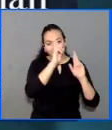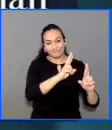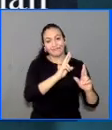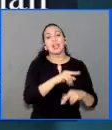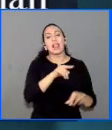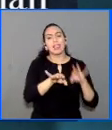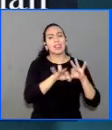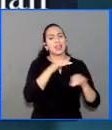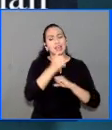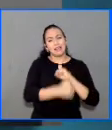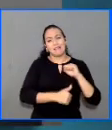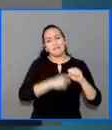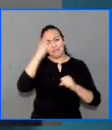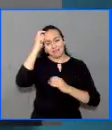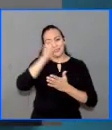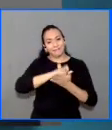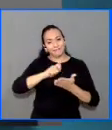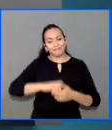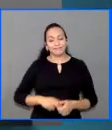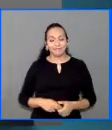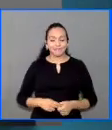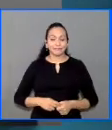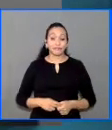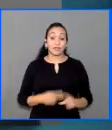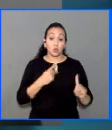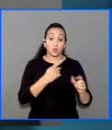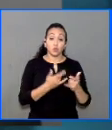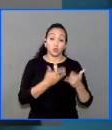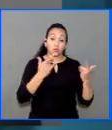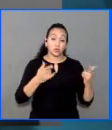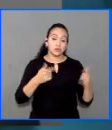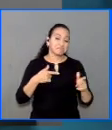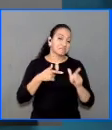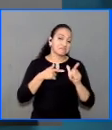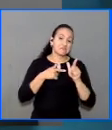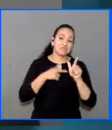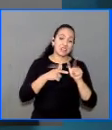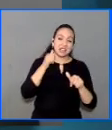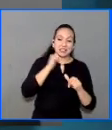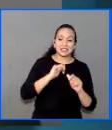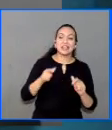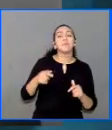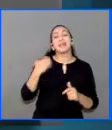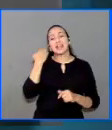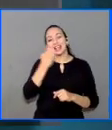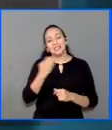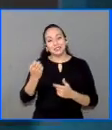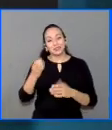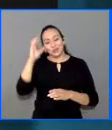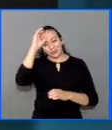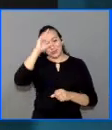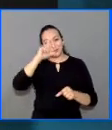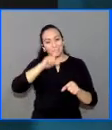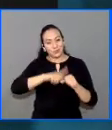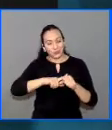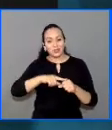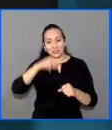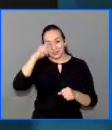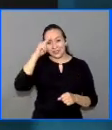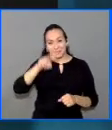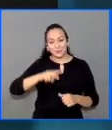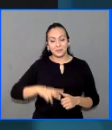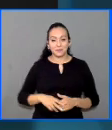escritores. Agregaron que su legado perdurará en la comunidad académica, cultural y universitaria. Descansa en